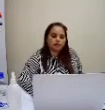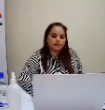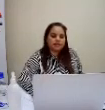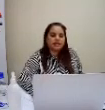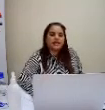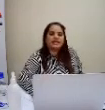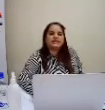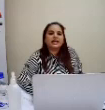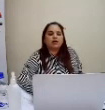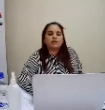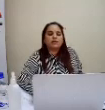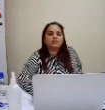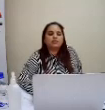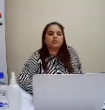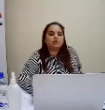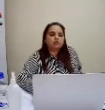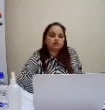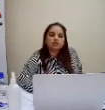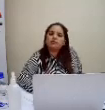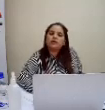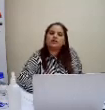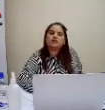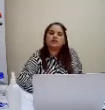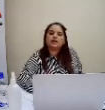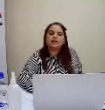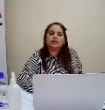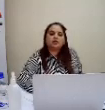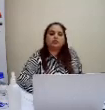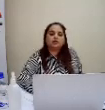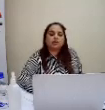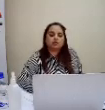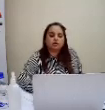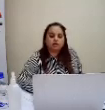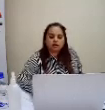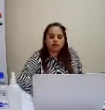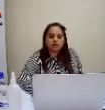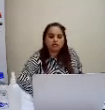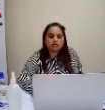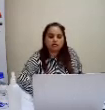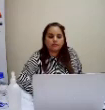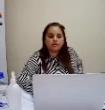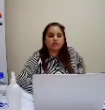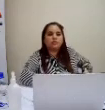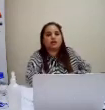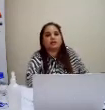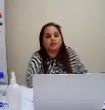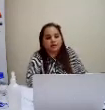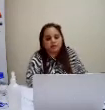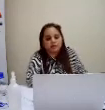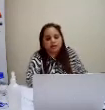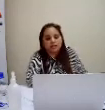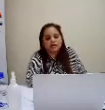¿verdad? Ahora, por ejemplo, otro síntoma otro trastorno que corre con